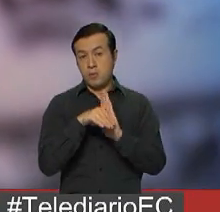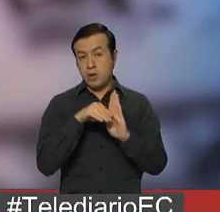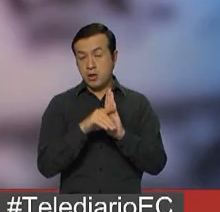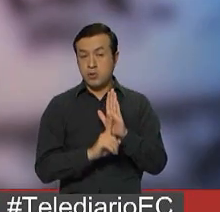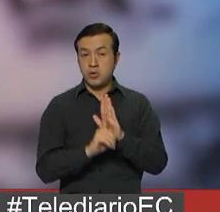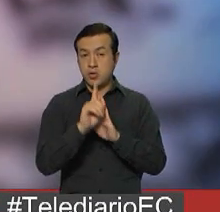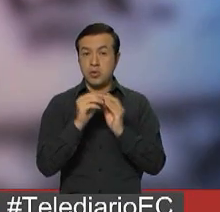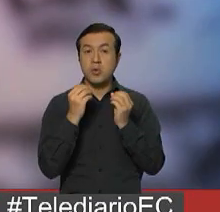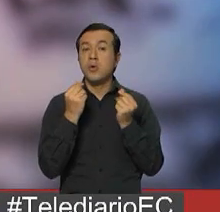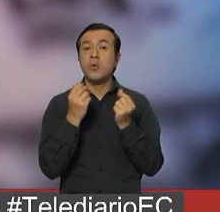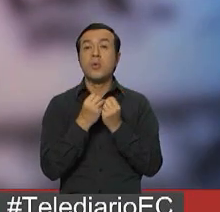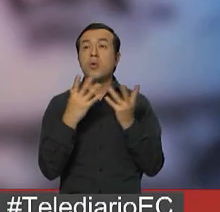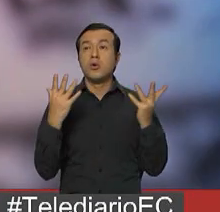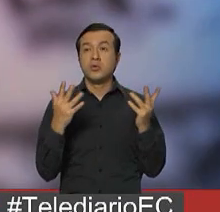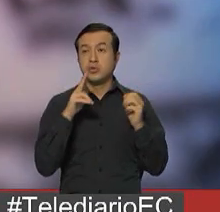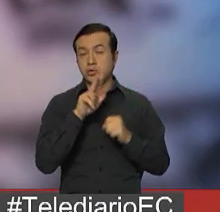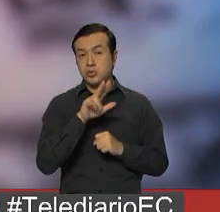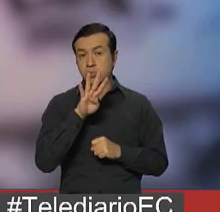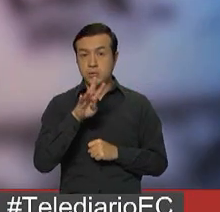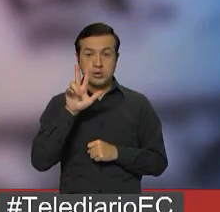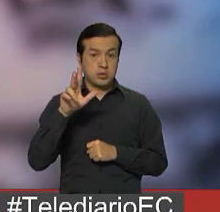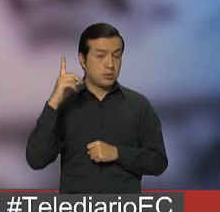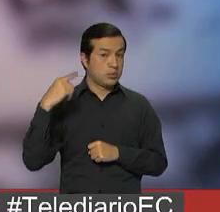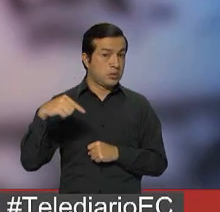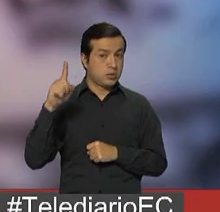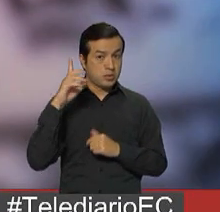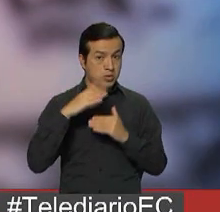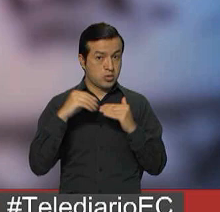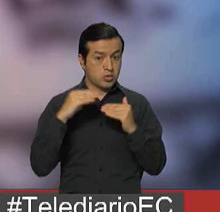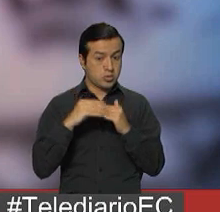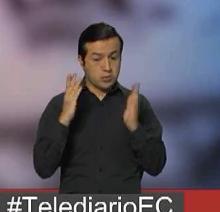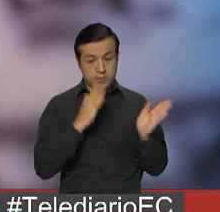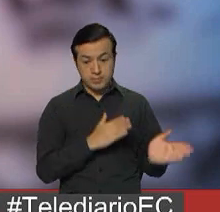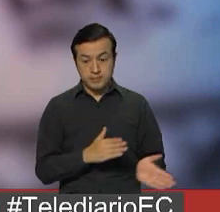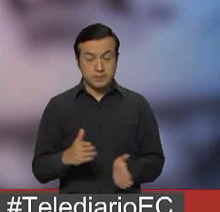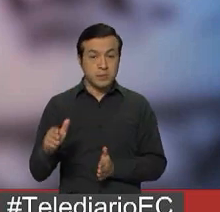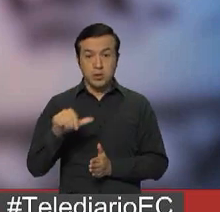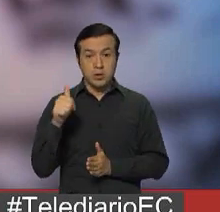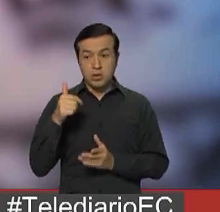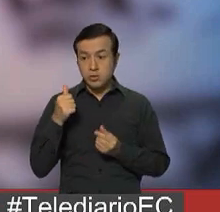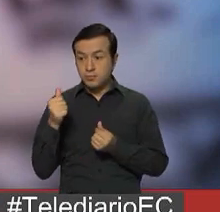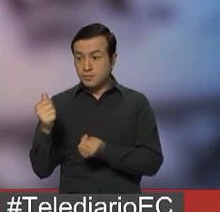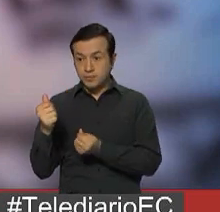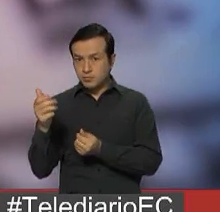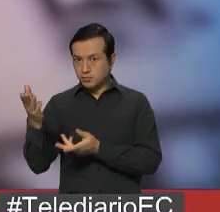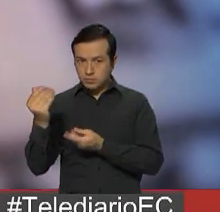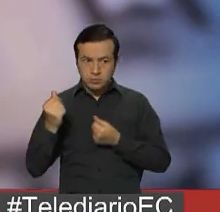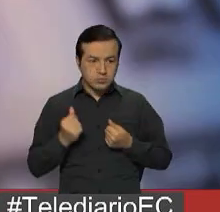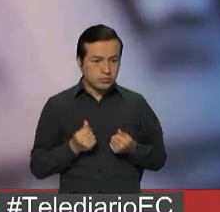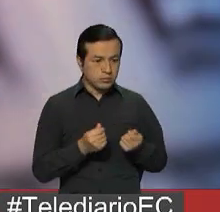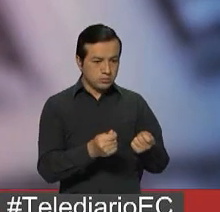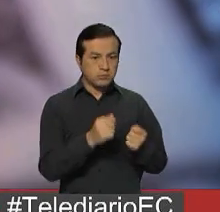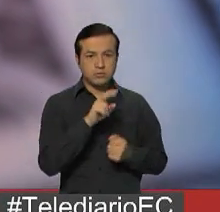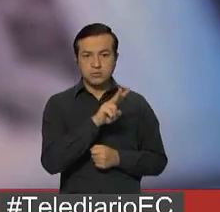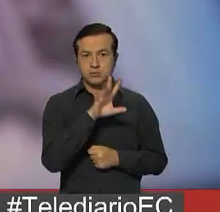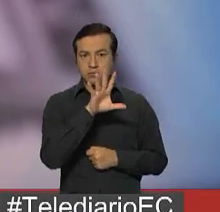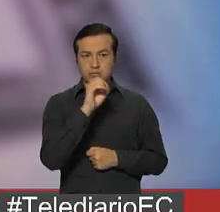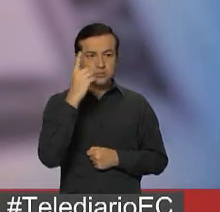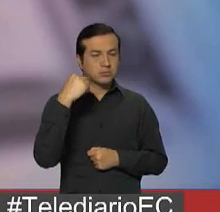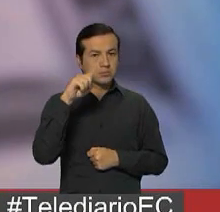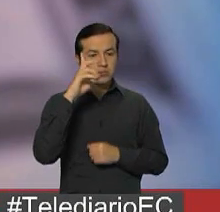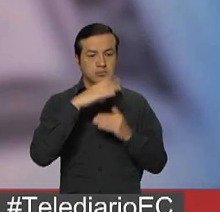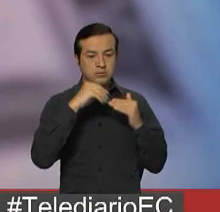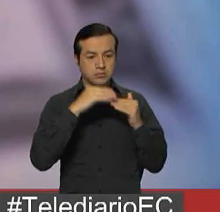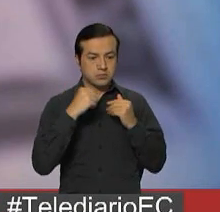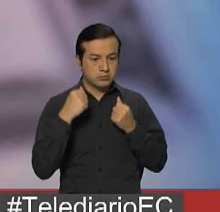de yo que 343 millones que estaban programados para otros fines se destinen 250 millones de